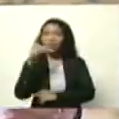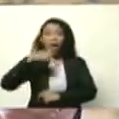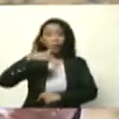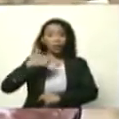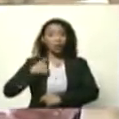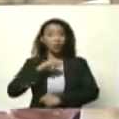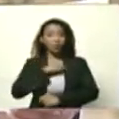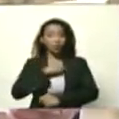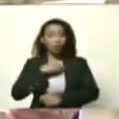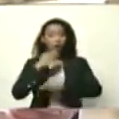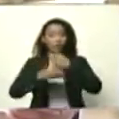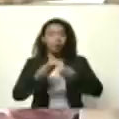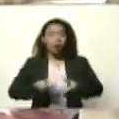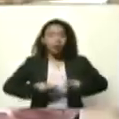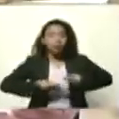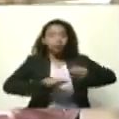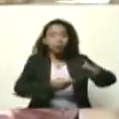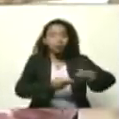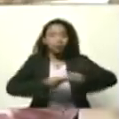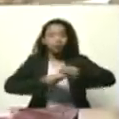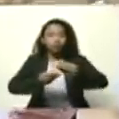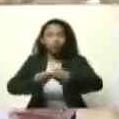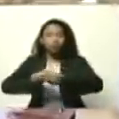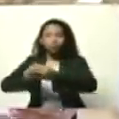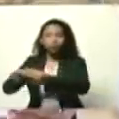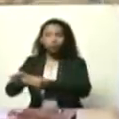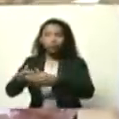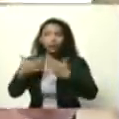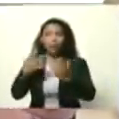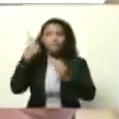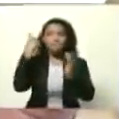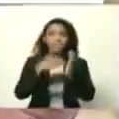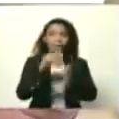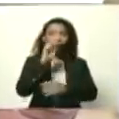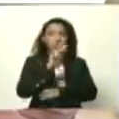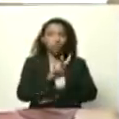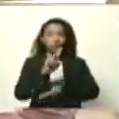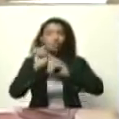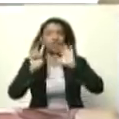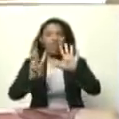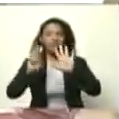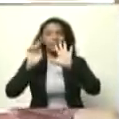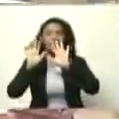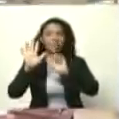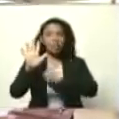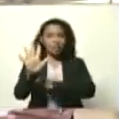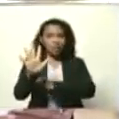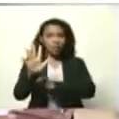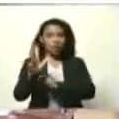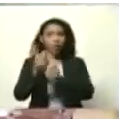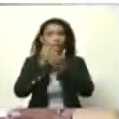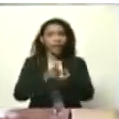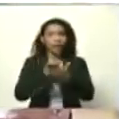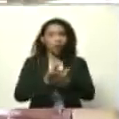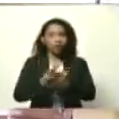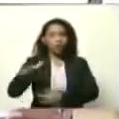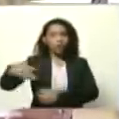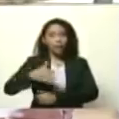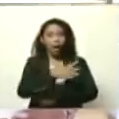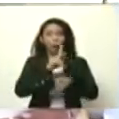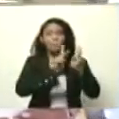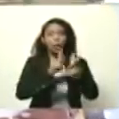una distribución de 1.275 toneladas distribuidas con el